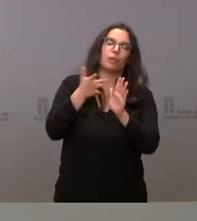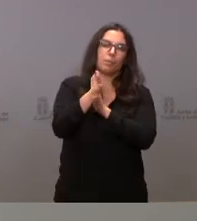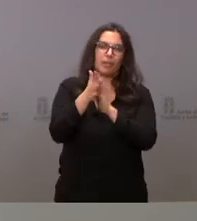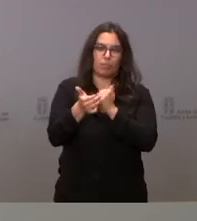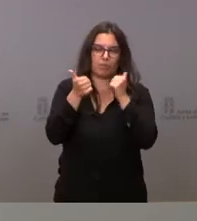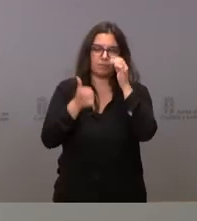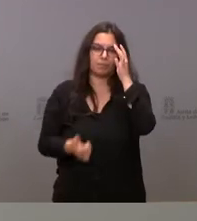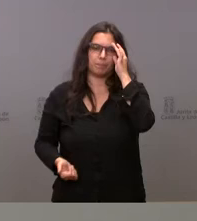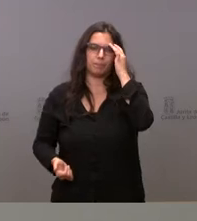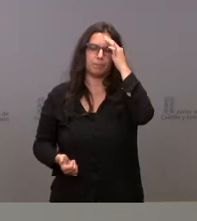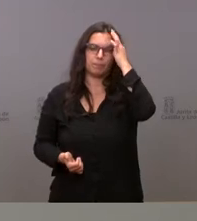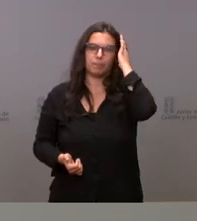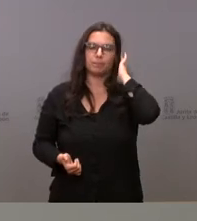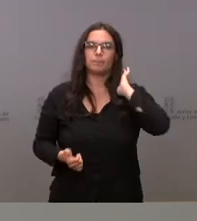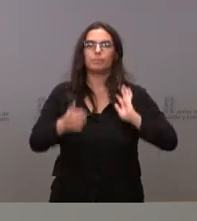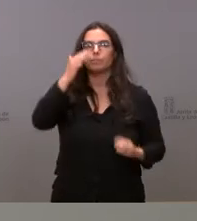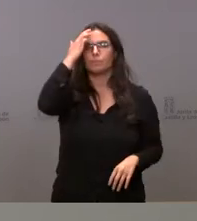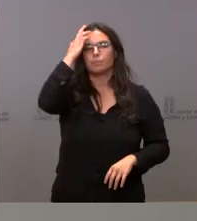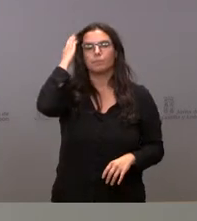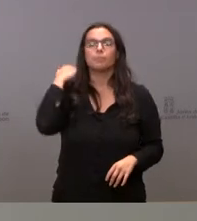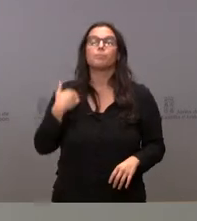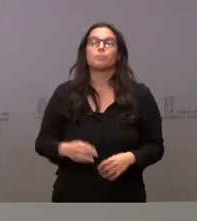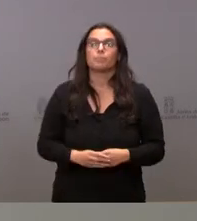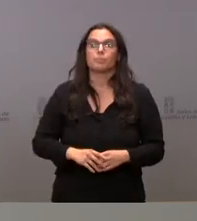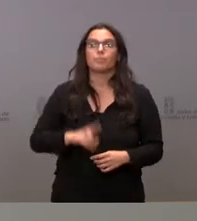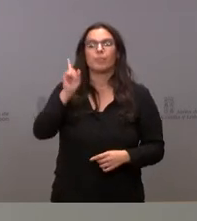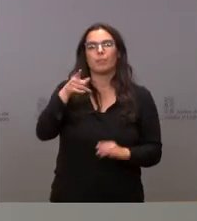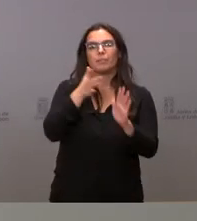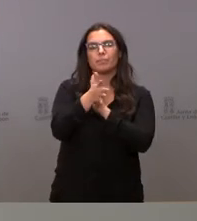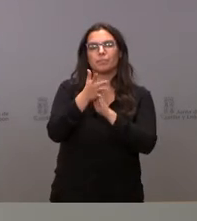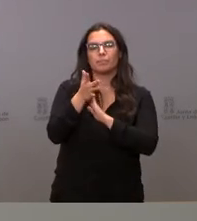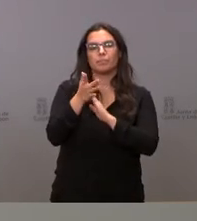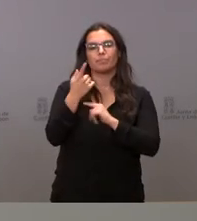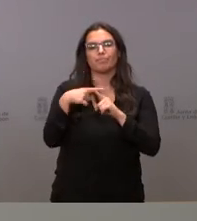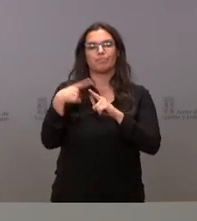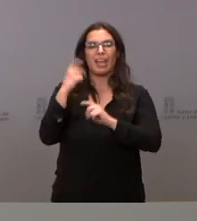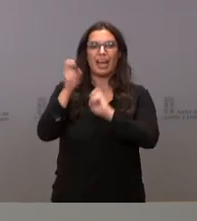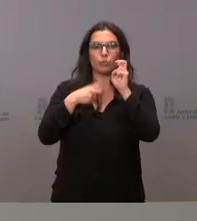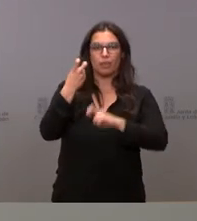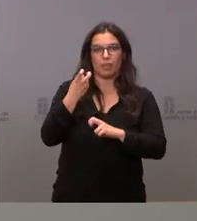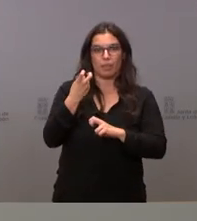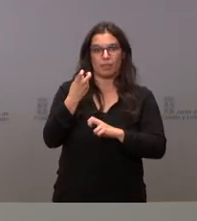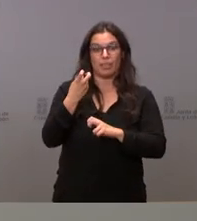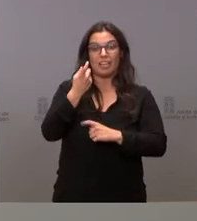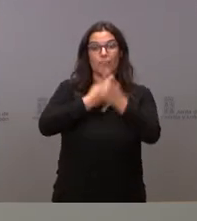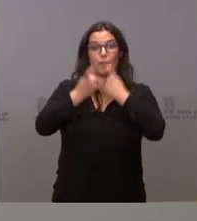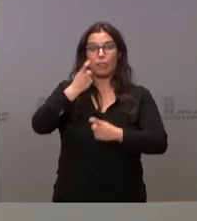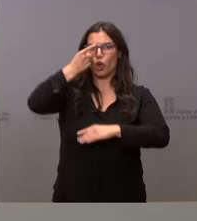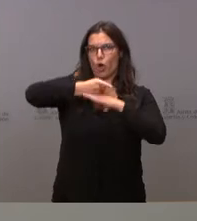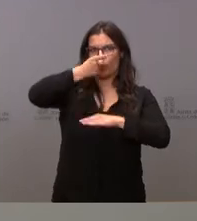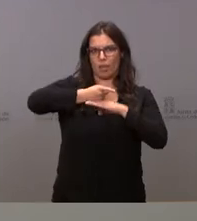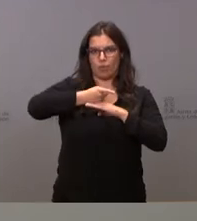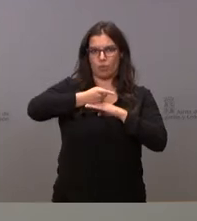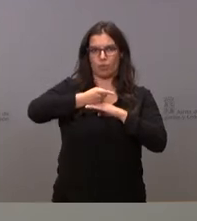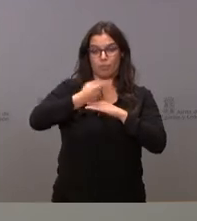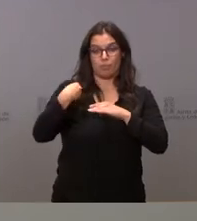adelante, ¿no? Les contaremos especialidades que existen sobre la actualización, la obligación de actualizar la información que deben de publicar